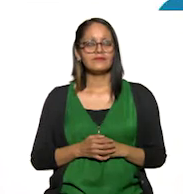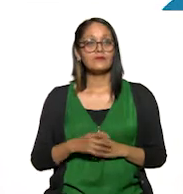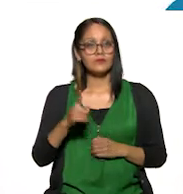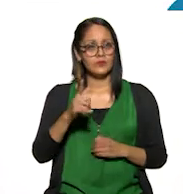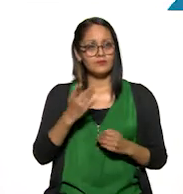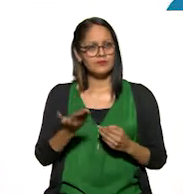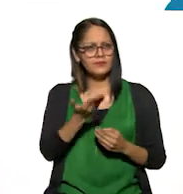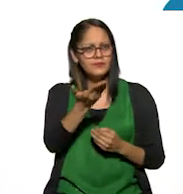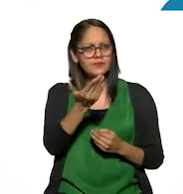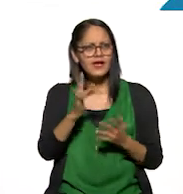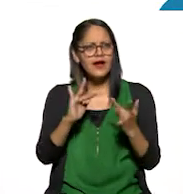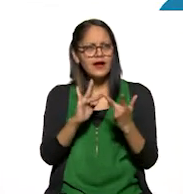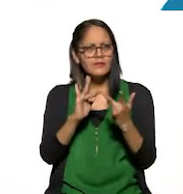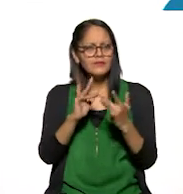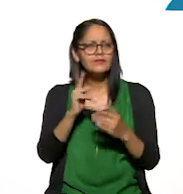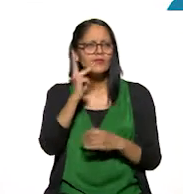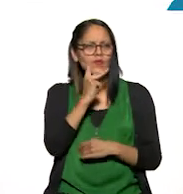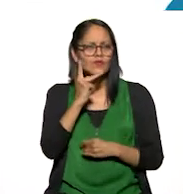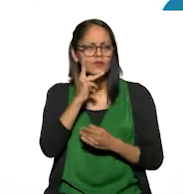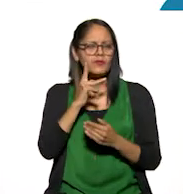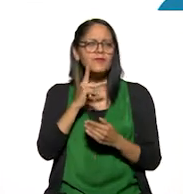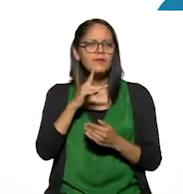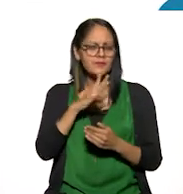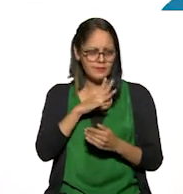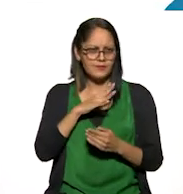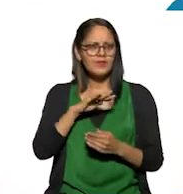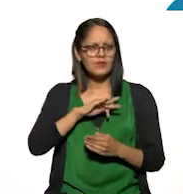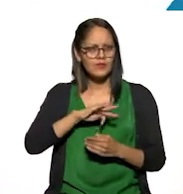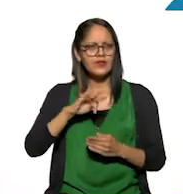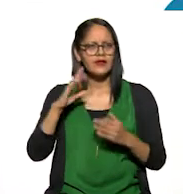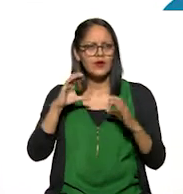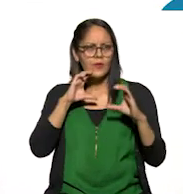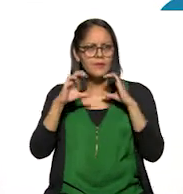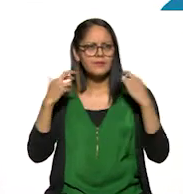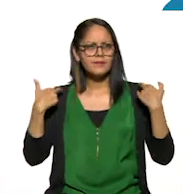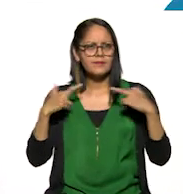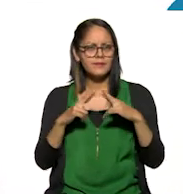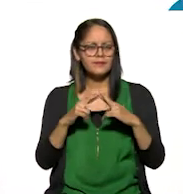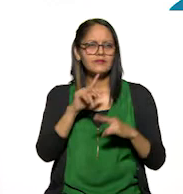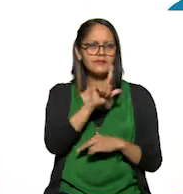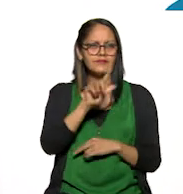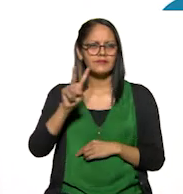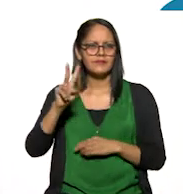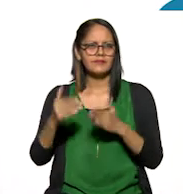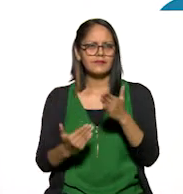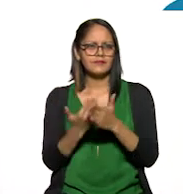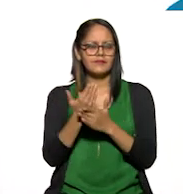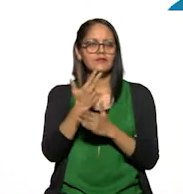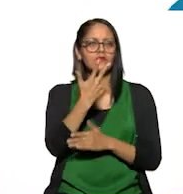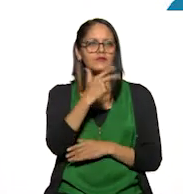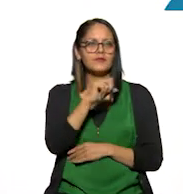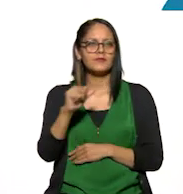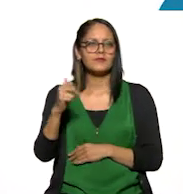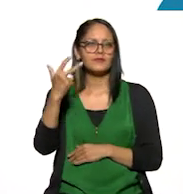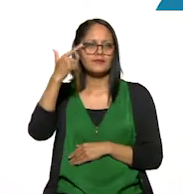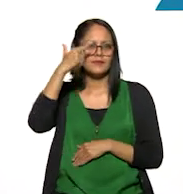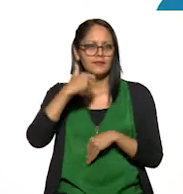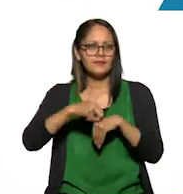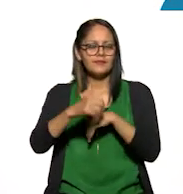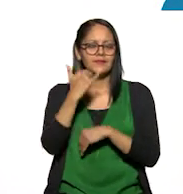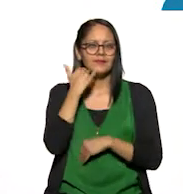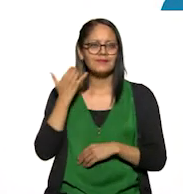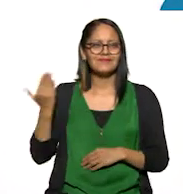Para solicitar apoyo pedagógico, comunícate con maestras y maestros de lunes a viernes de 8 a 20 horas al